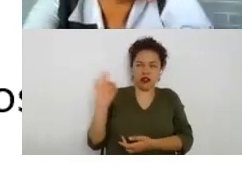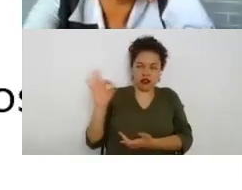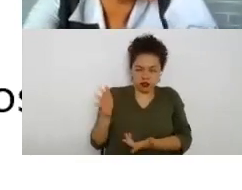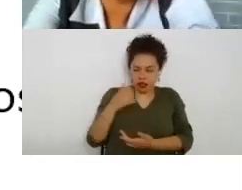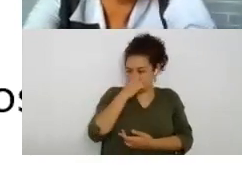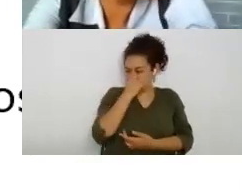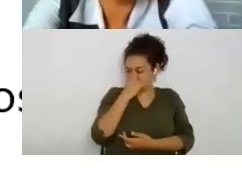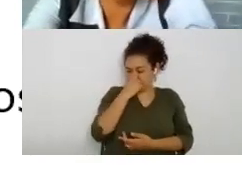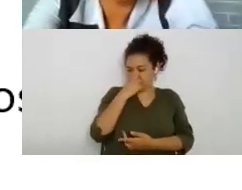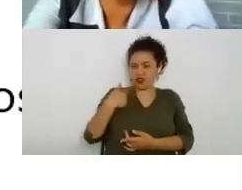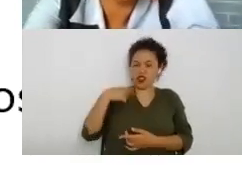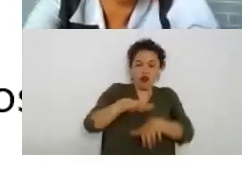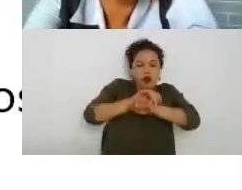yo.